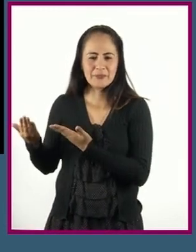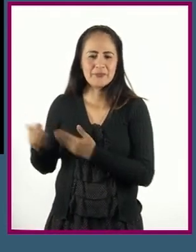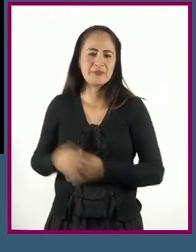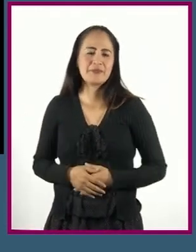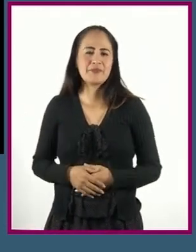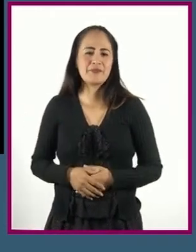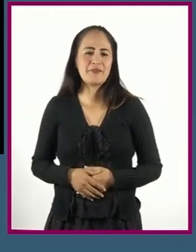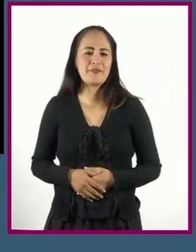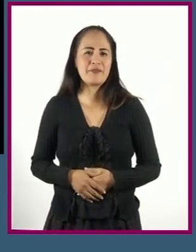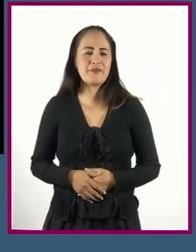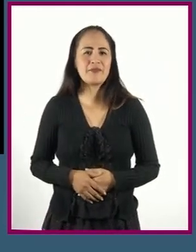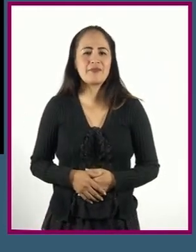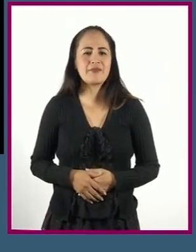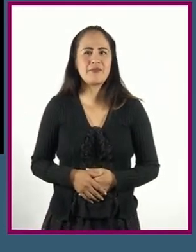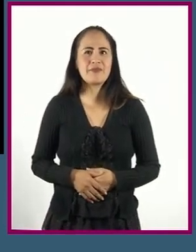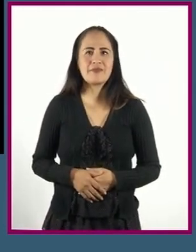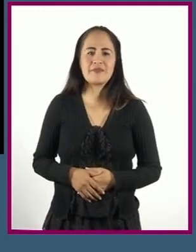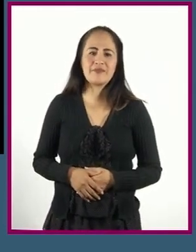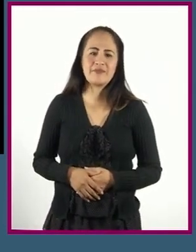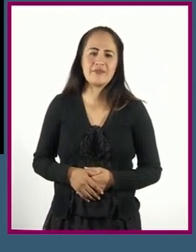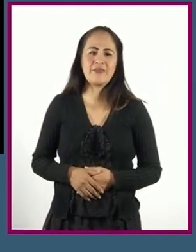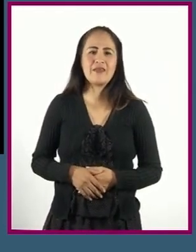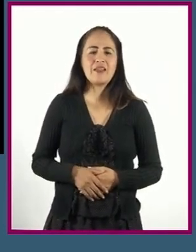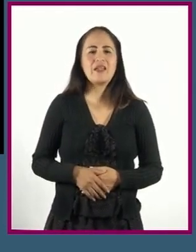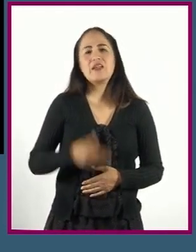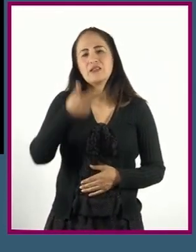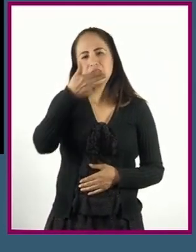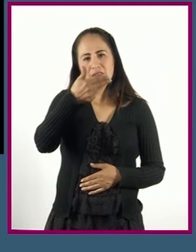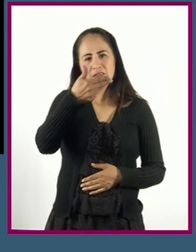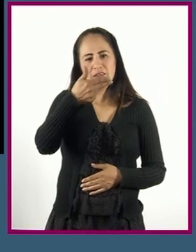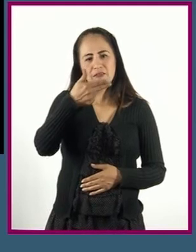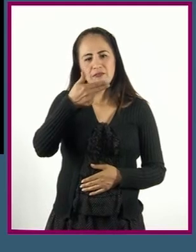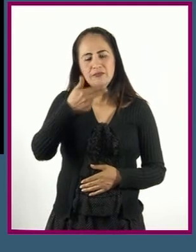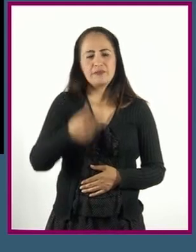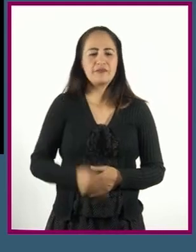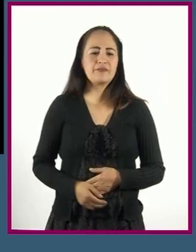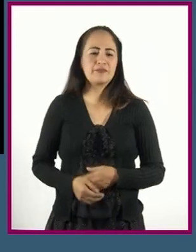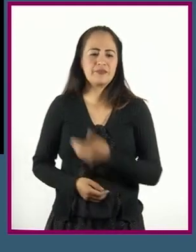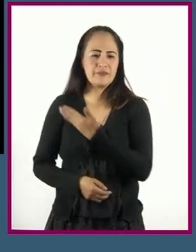sus vistas en 3D. Tenemos ahí el hidrógeno.